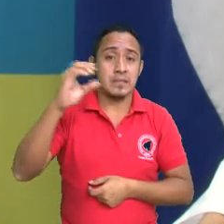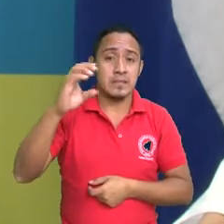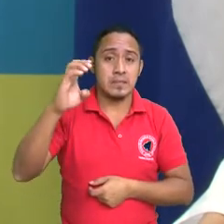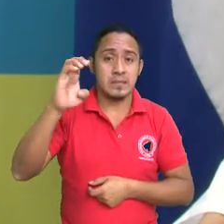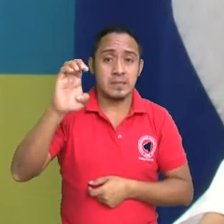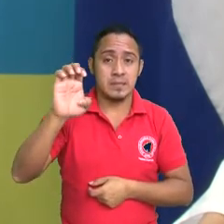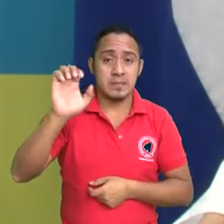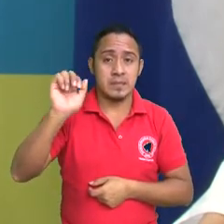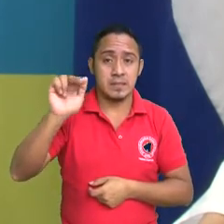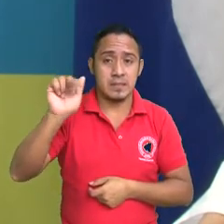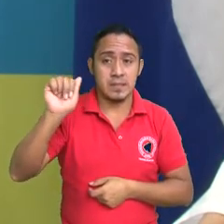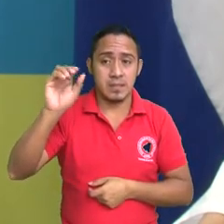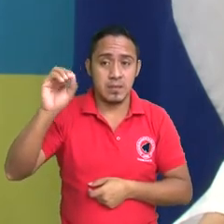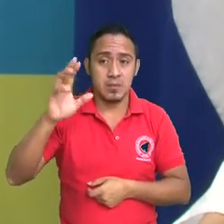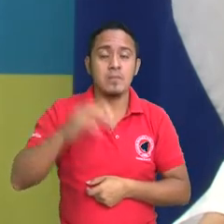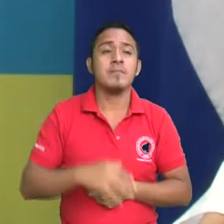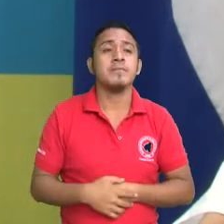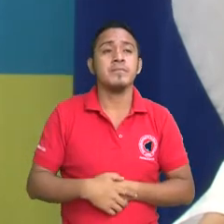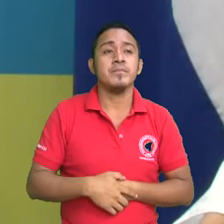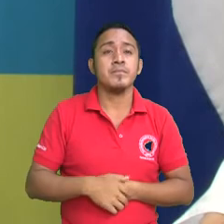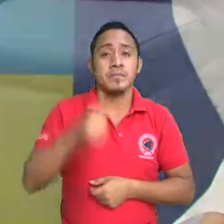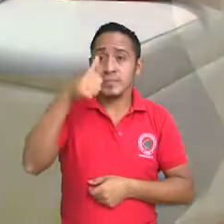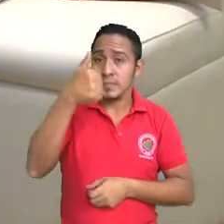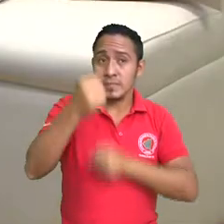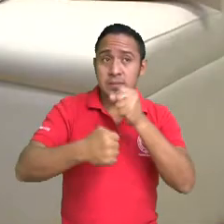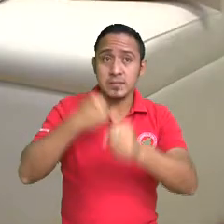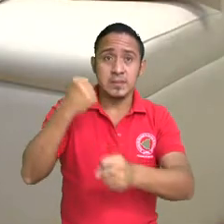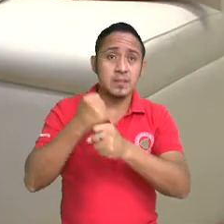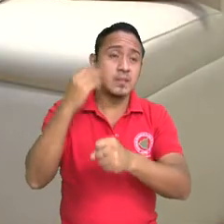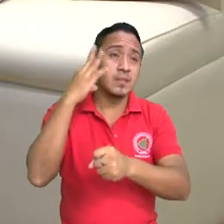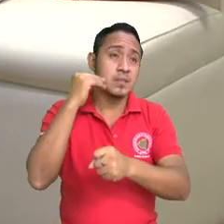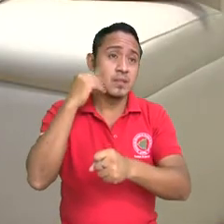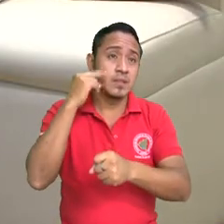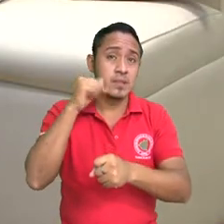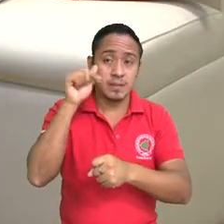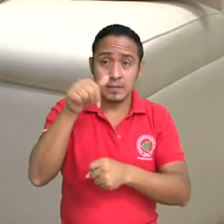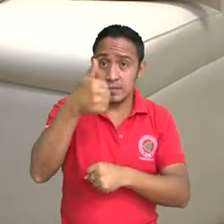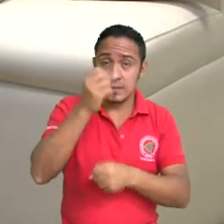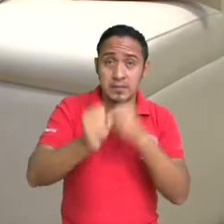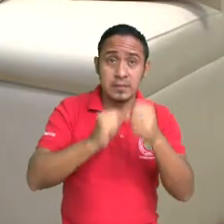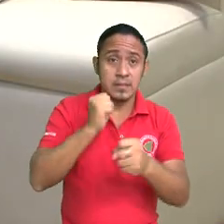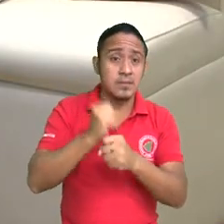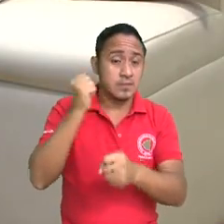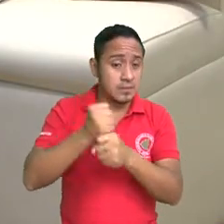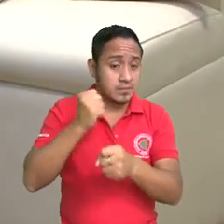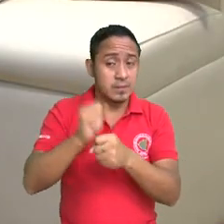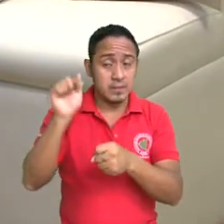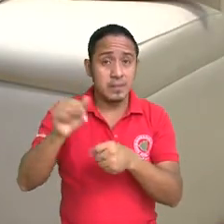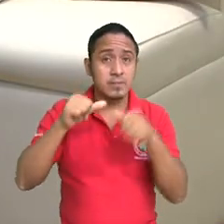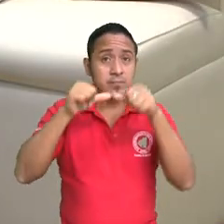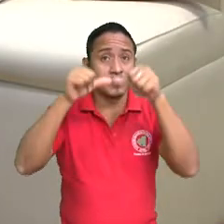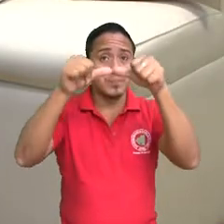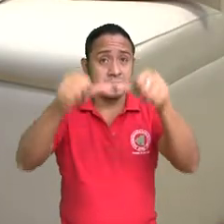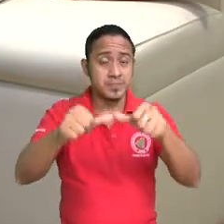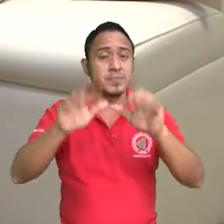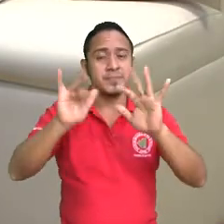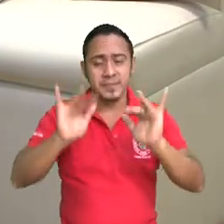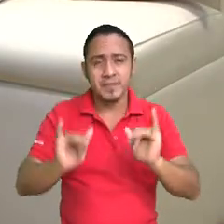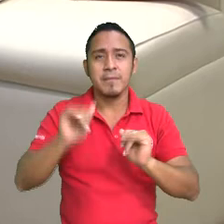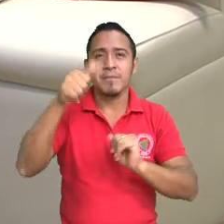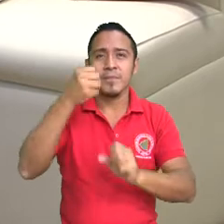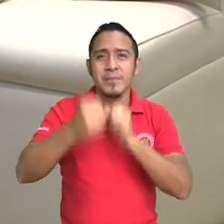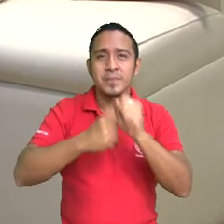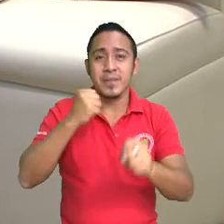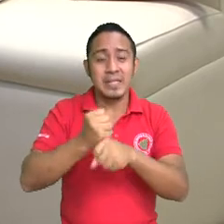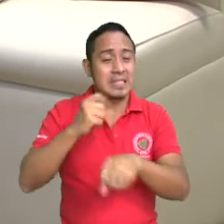ubicado en la parte central de Managua. 6 años de experiencia de laborar ahí en el Centro Nacional. Sí, 6 años ya. El tiempo